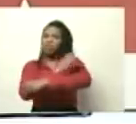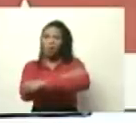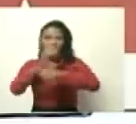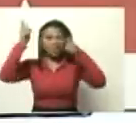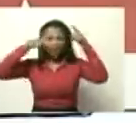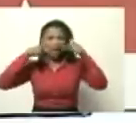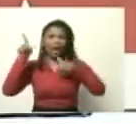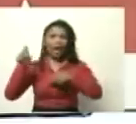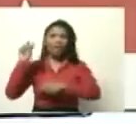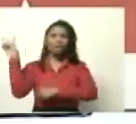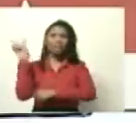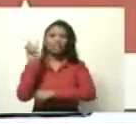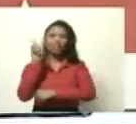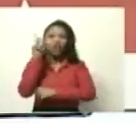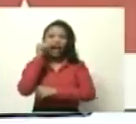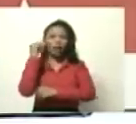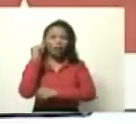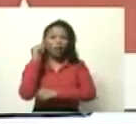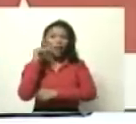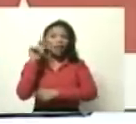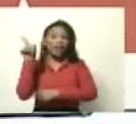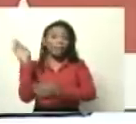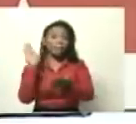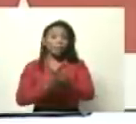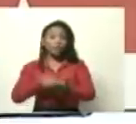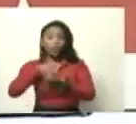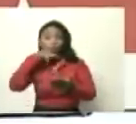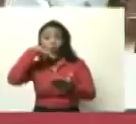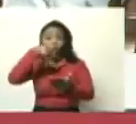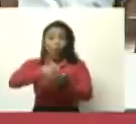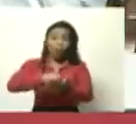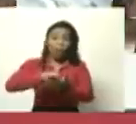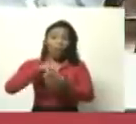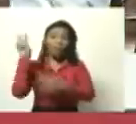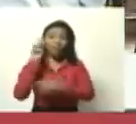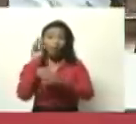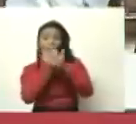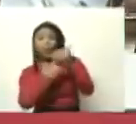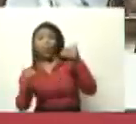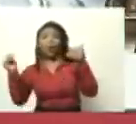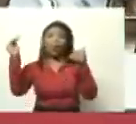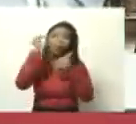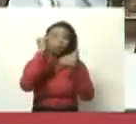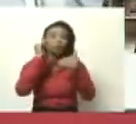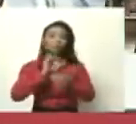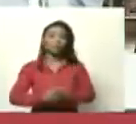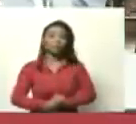chavista, es venezolano y puso en alto el nombre de Venezuela.